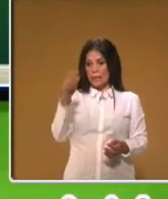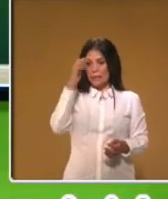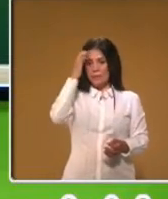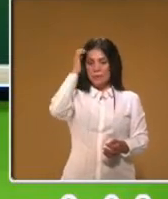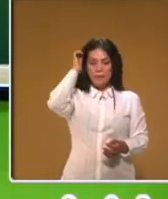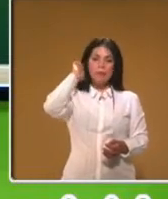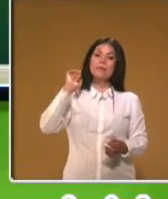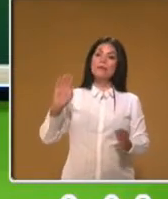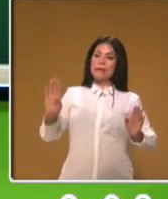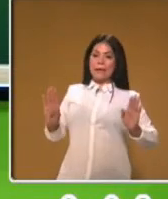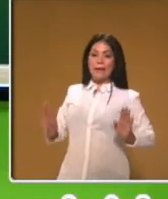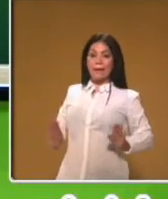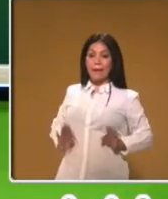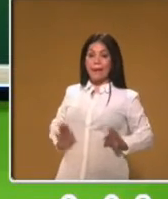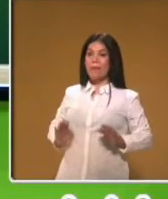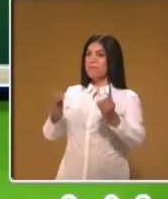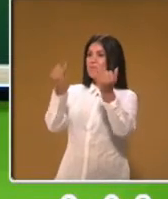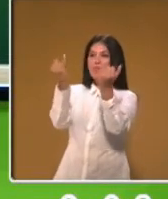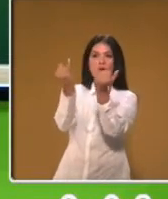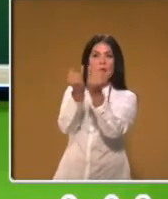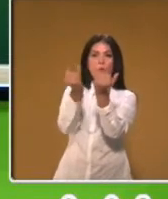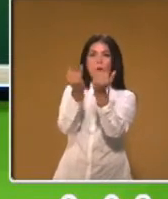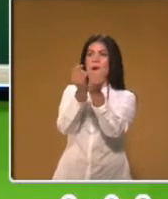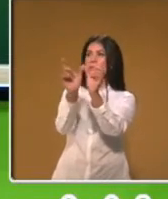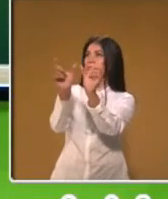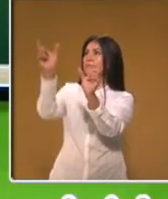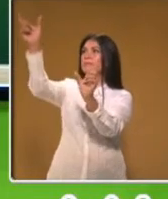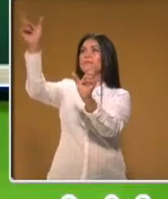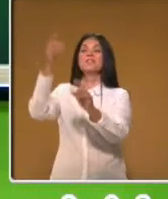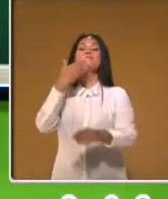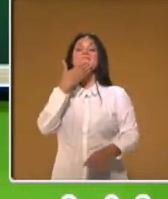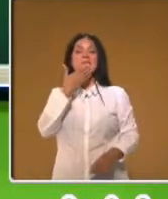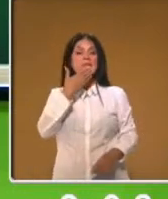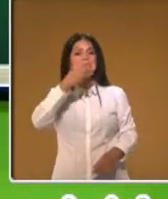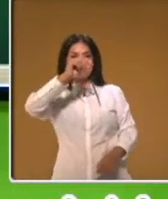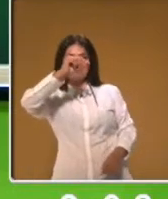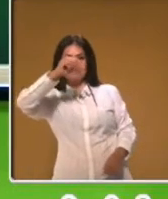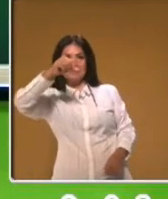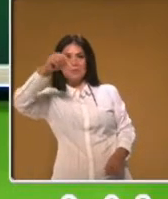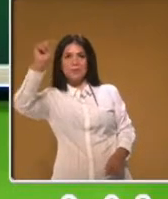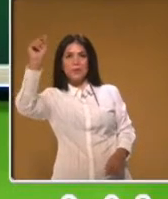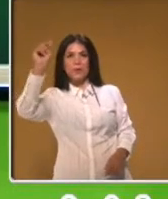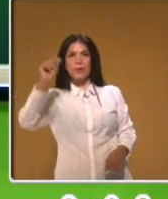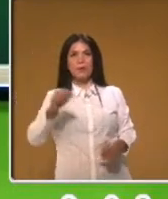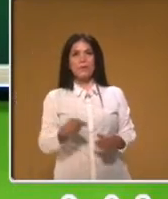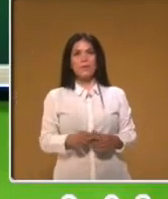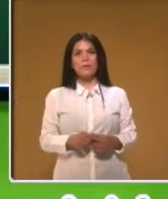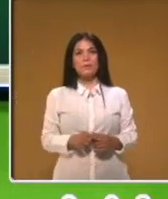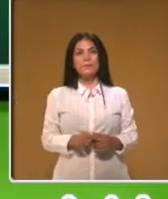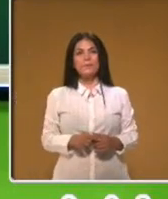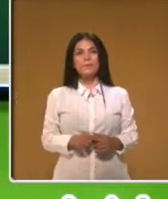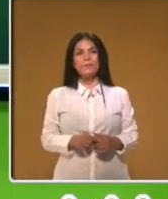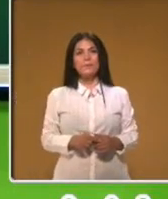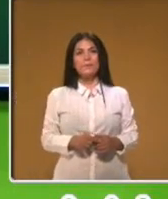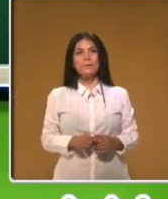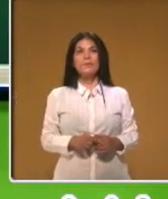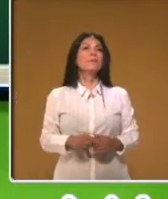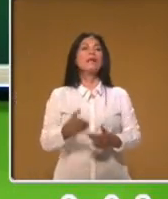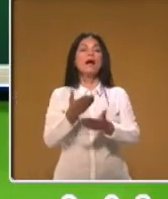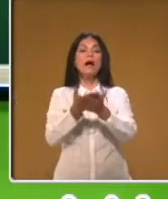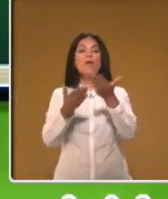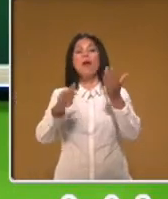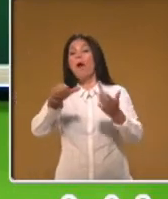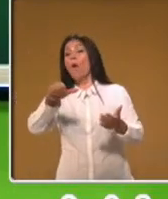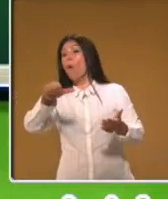izquierdo de la igualdad es el mismo que el lado derecho, significa que nuestro problema está correcto. Vamos a pasar al siguiente